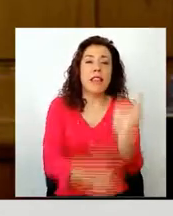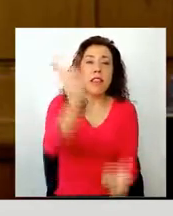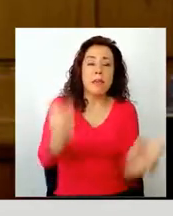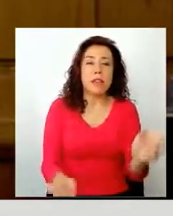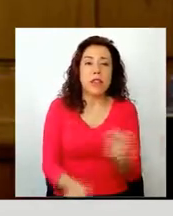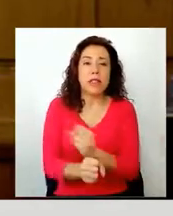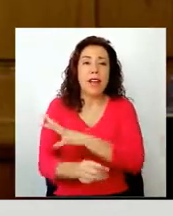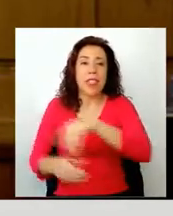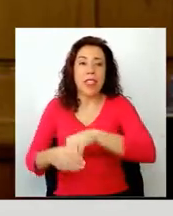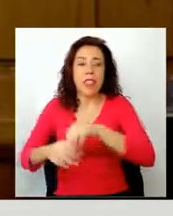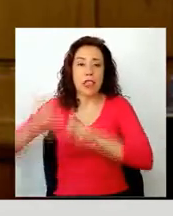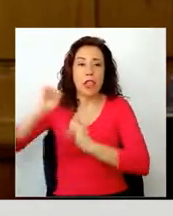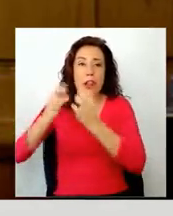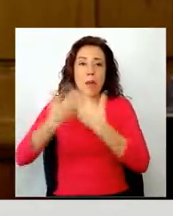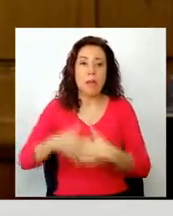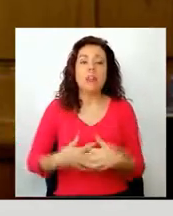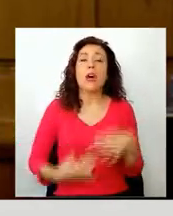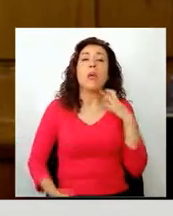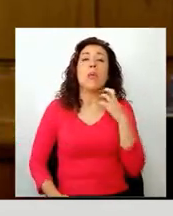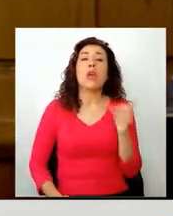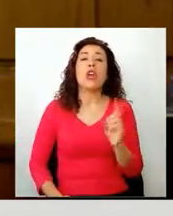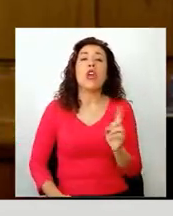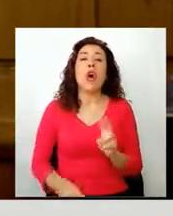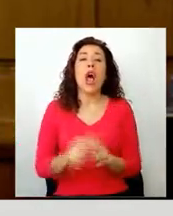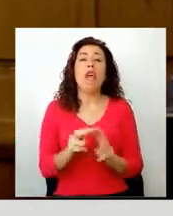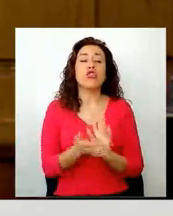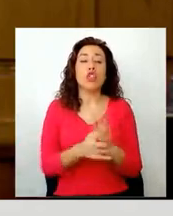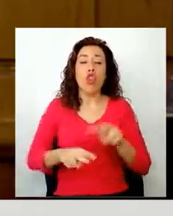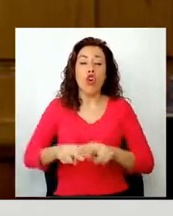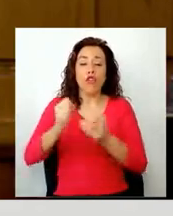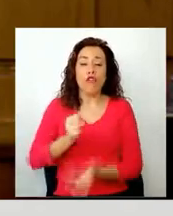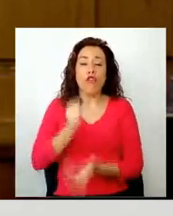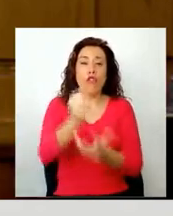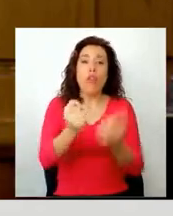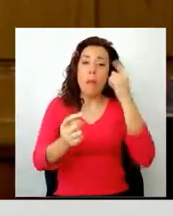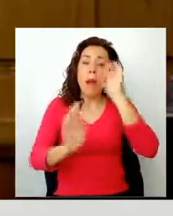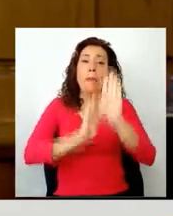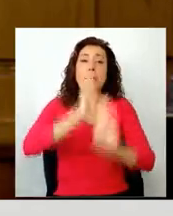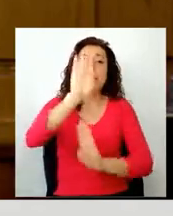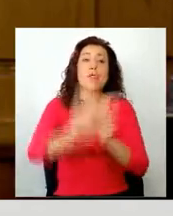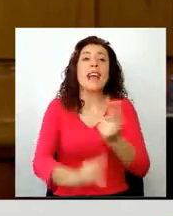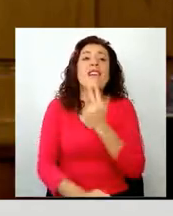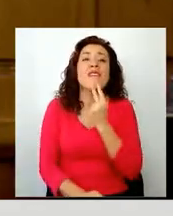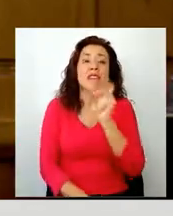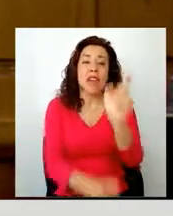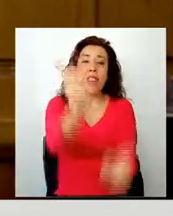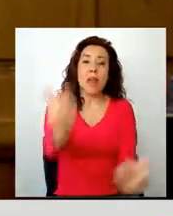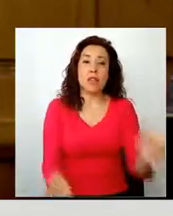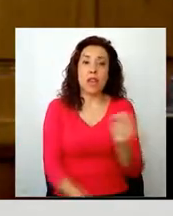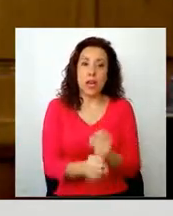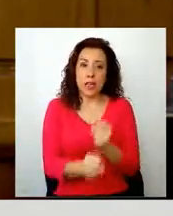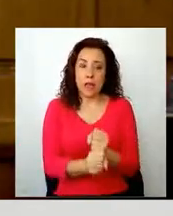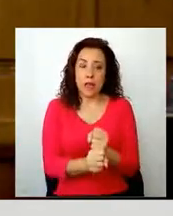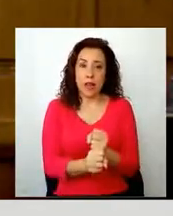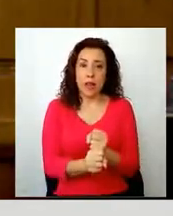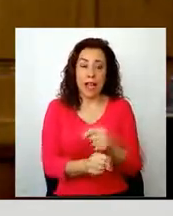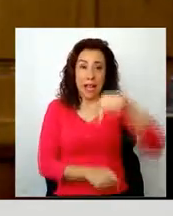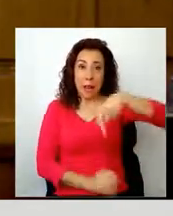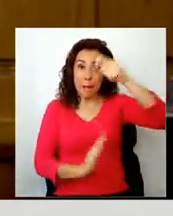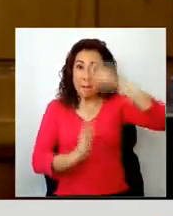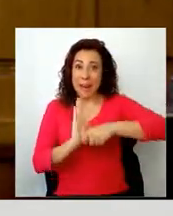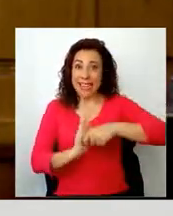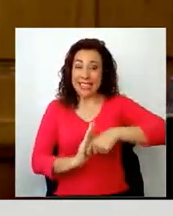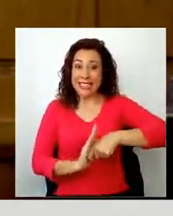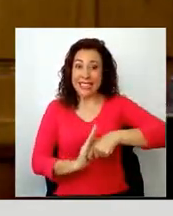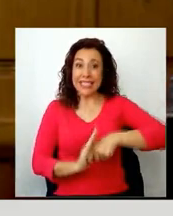porque no se ha dispuesto de los recursos necesarios para proteger la vida de las y los trabajadores este mes solo este mes en el último en